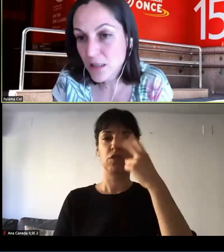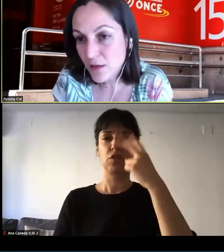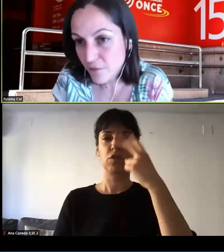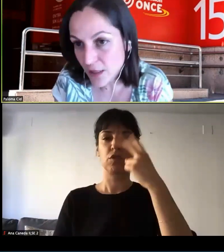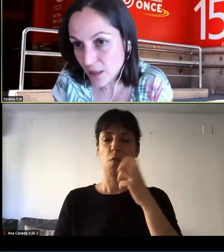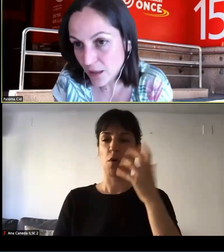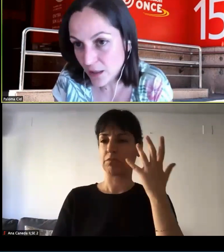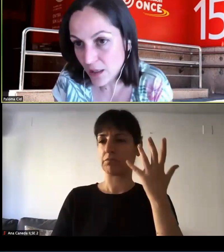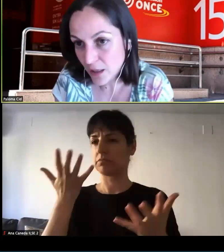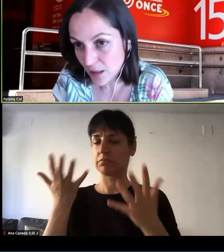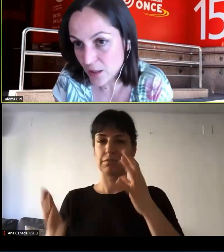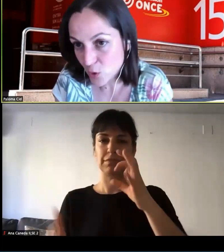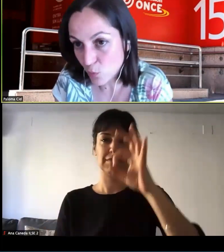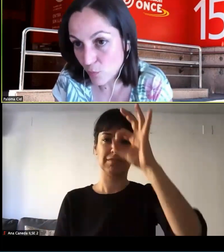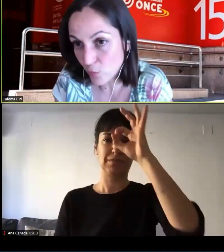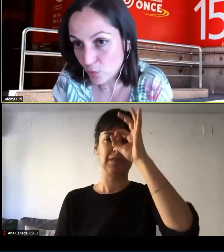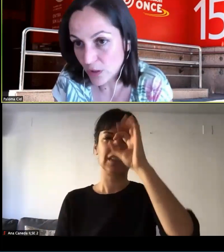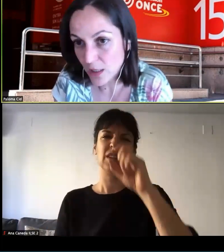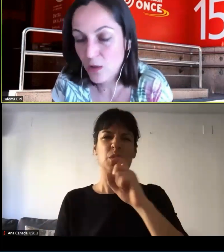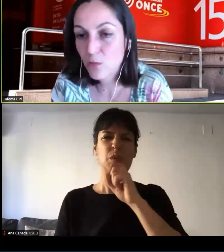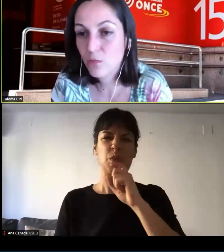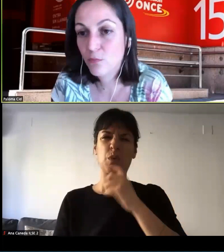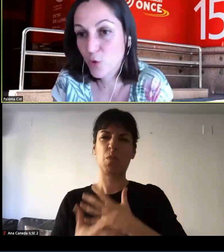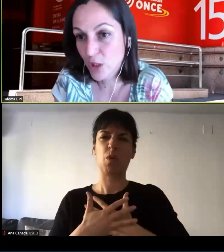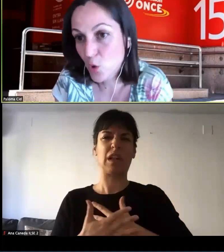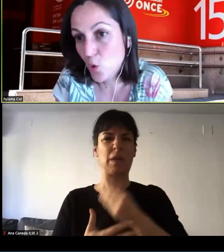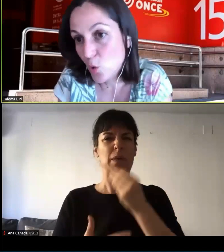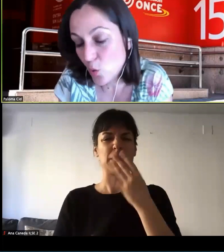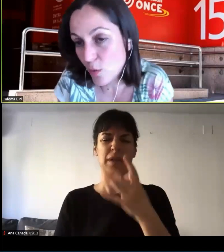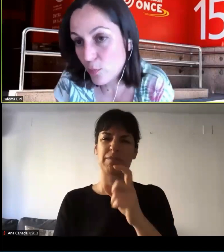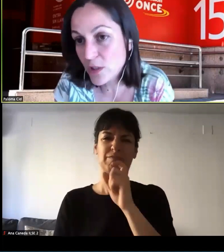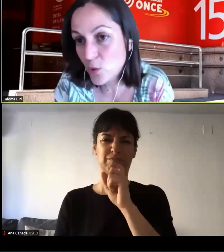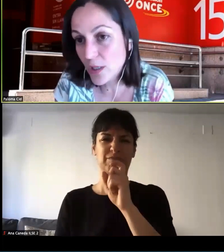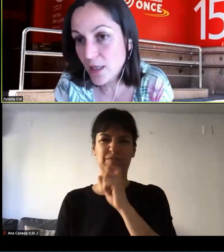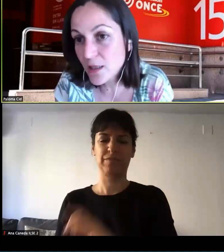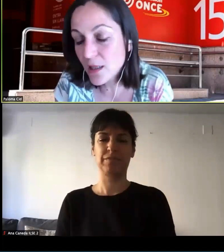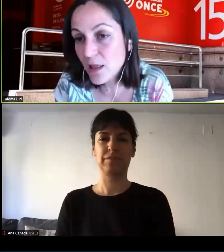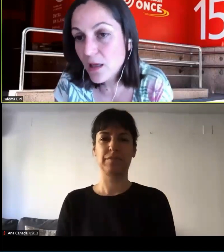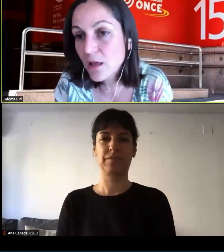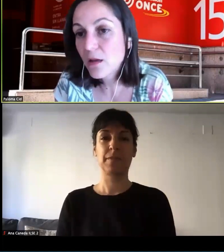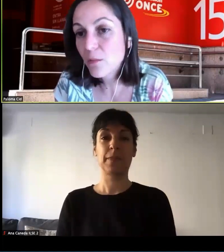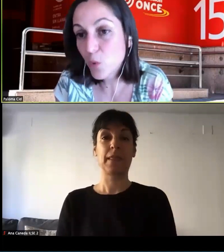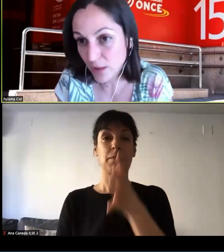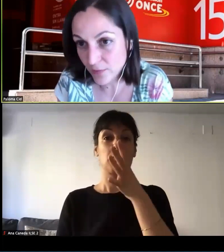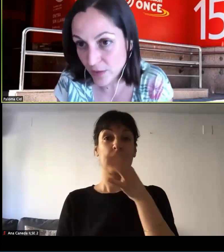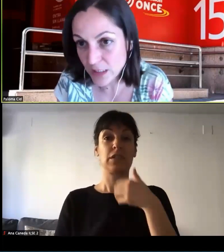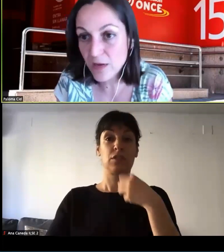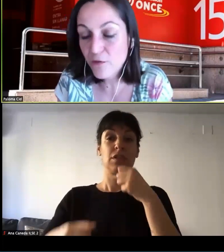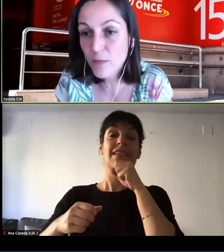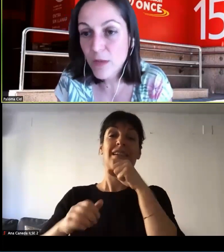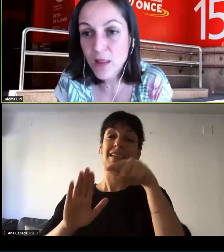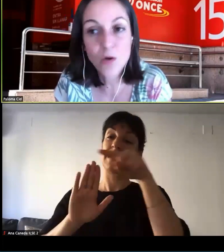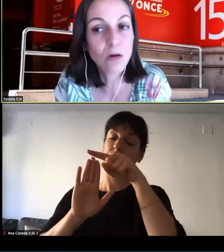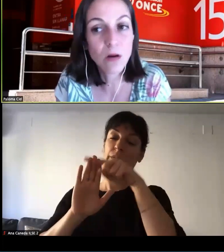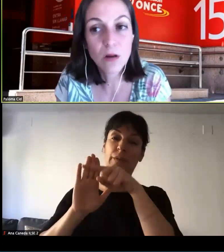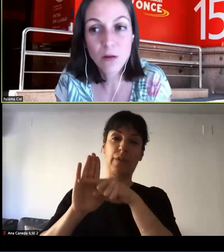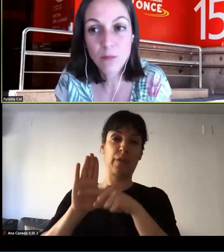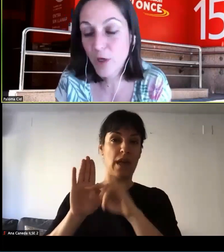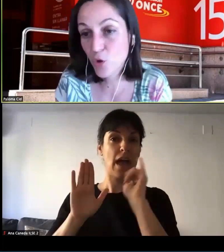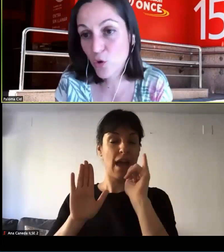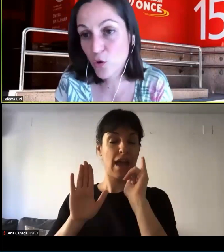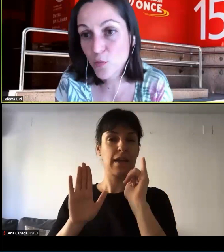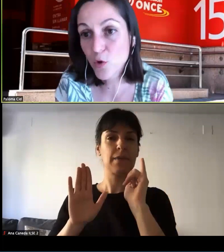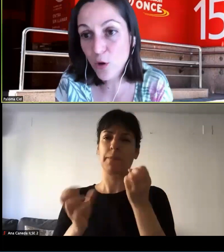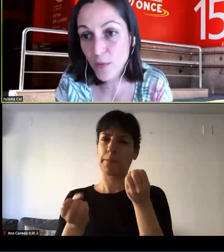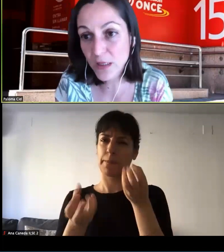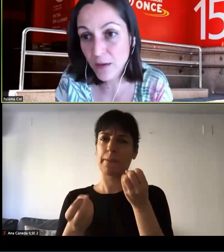es difícil que ejerzáis un buen voluntariado. Por eso lo he puesto en el índice, porque tendréis la información, pero